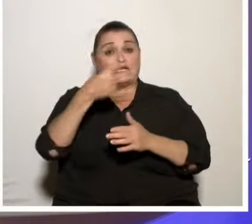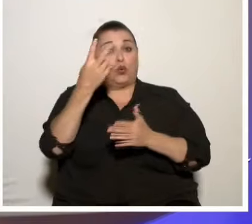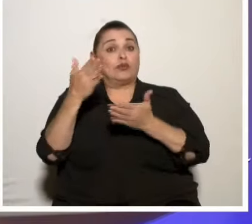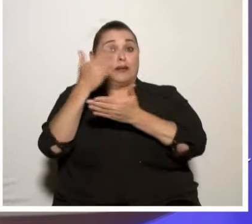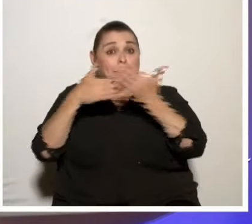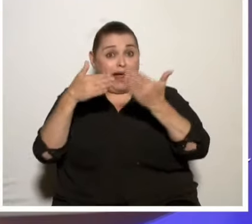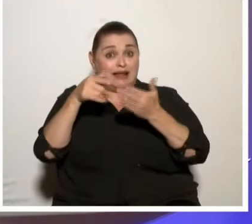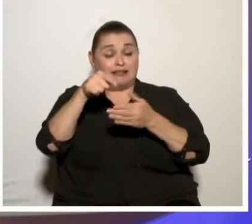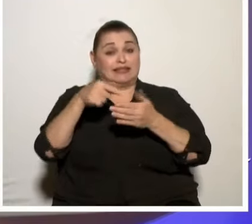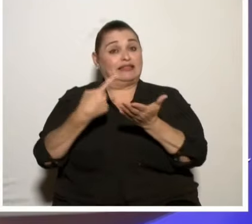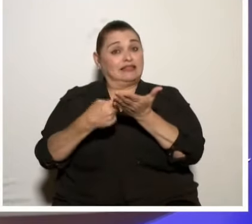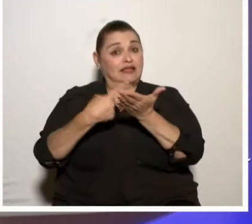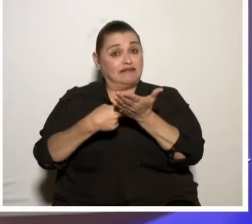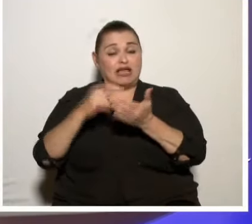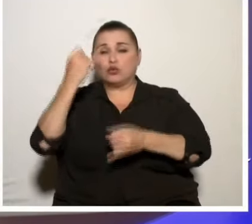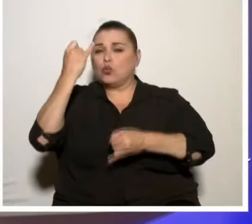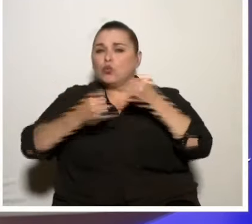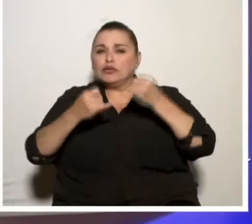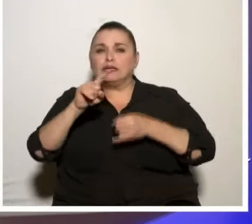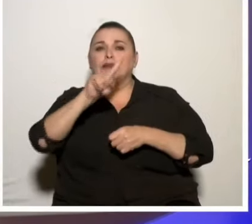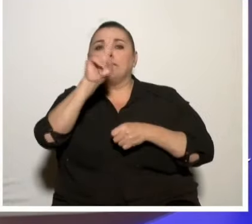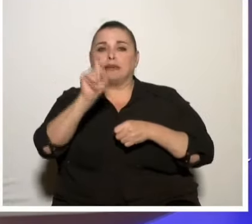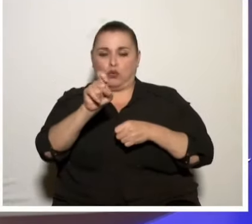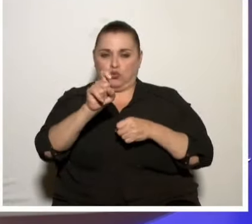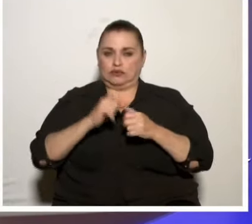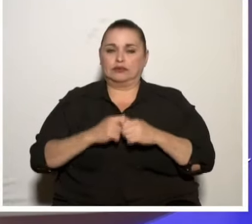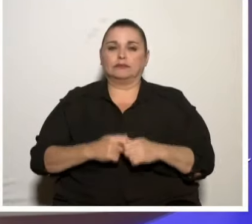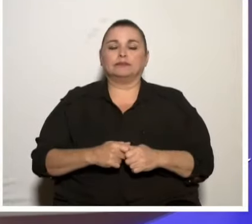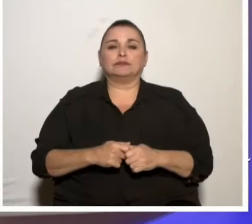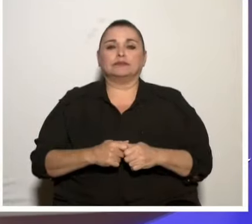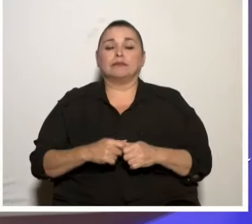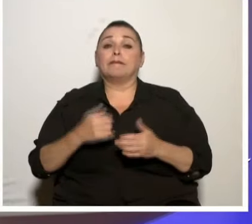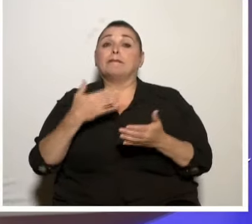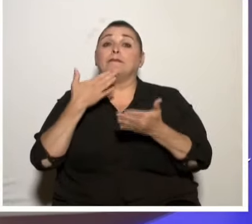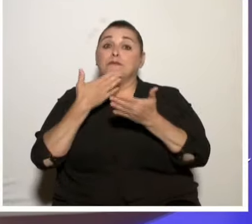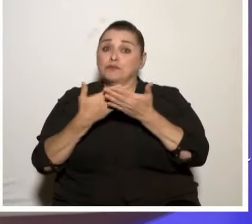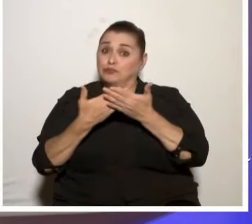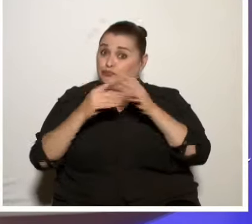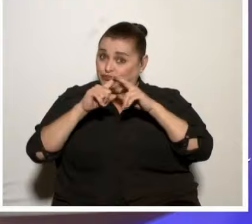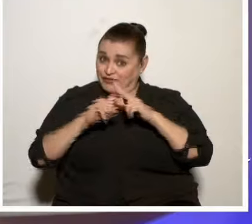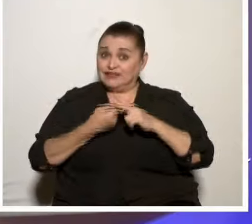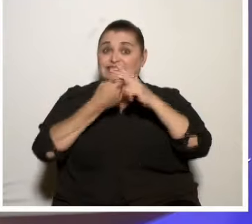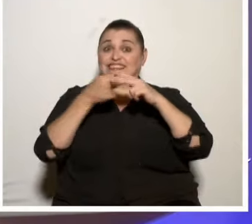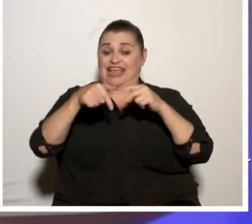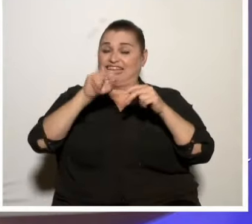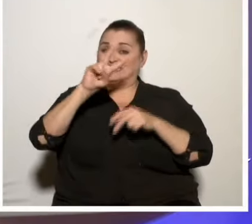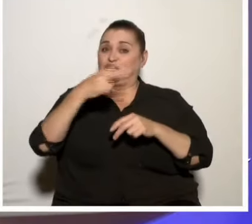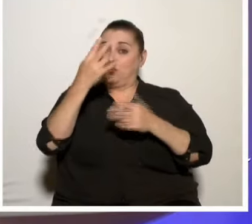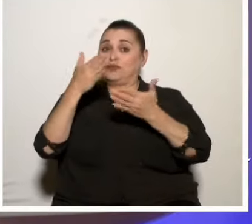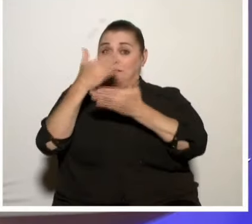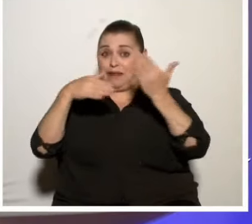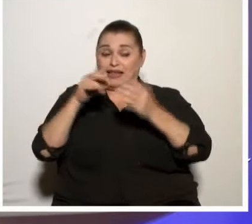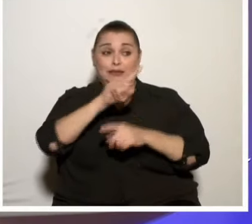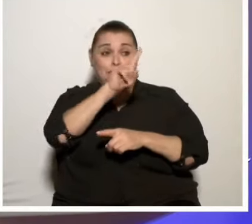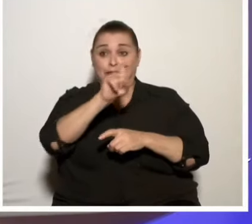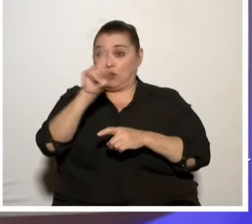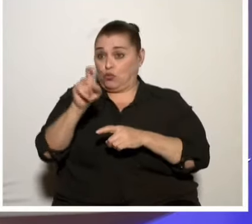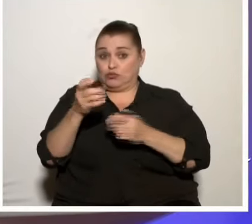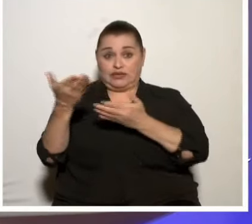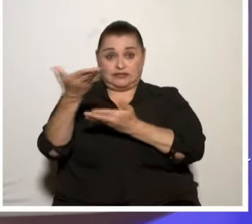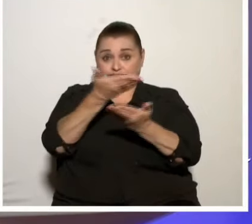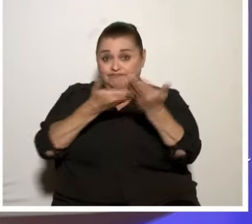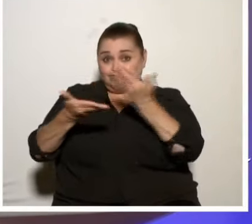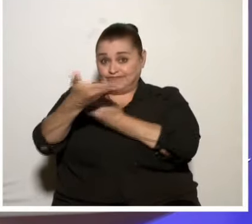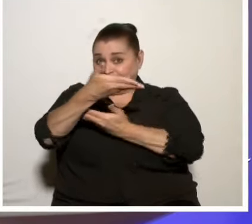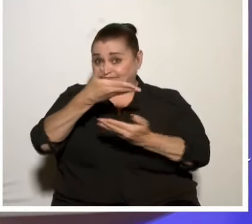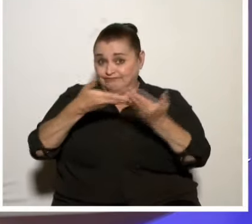bloque tendremos la última pregunta de fondo. Bien, y para dar inicio a esta ronda de preguntas entre ustedes, señores